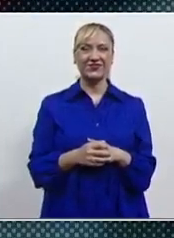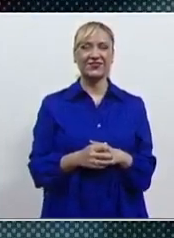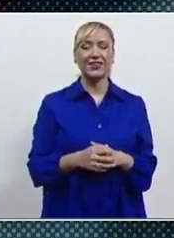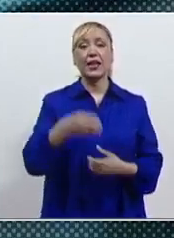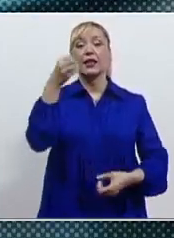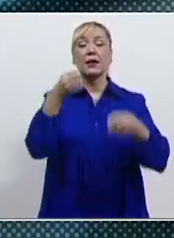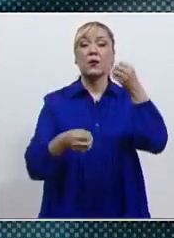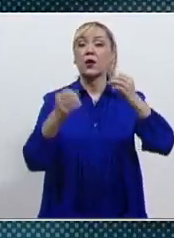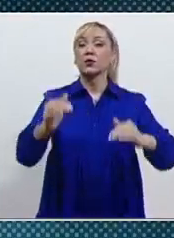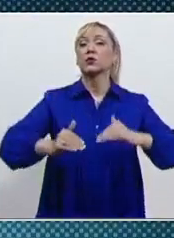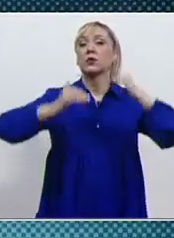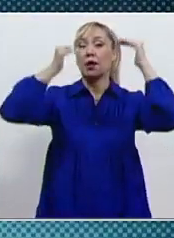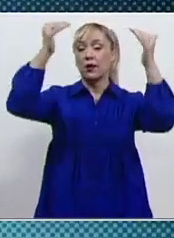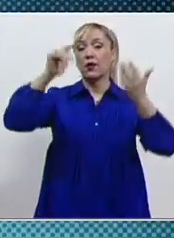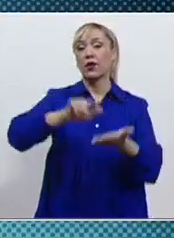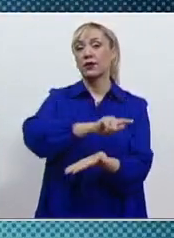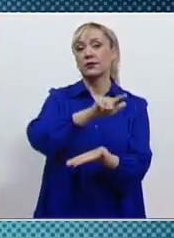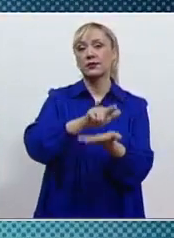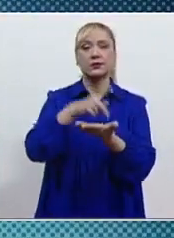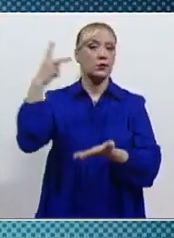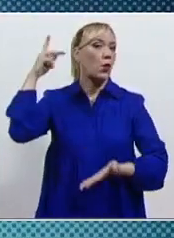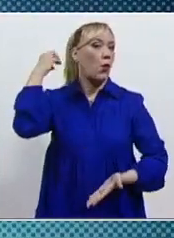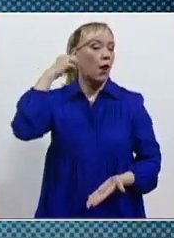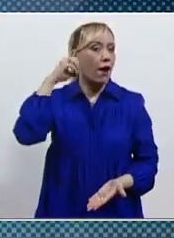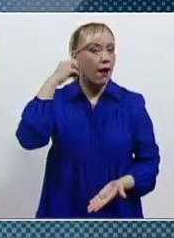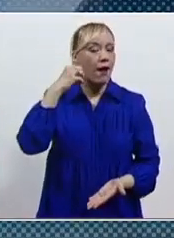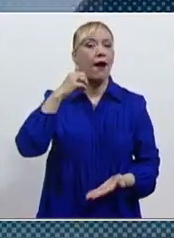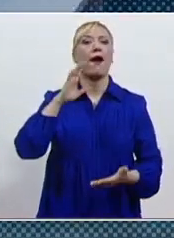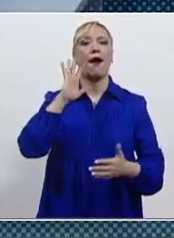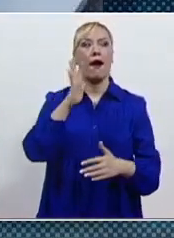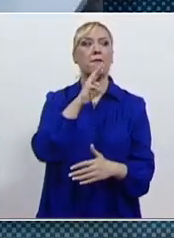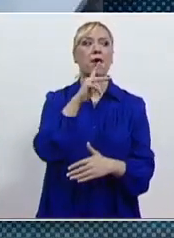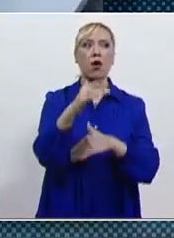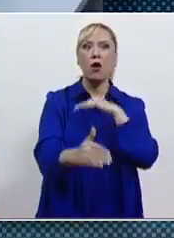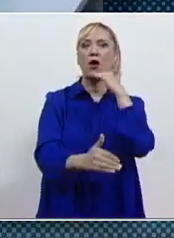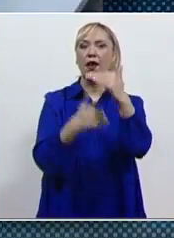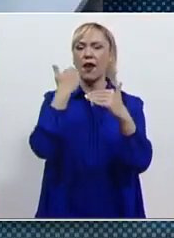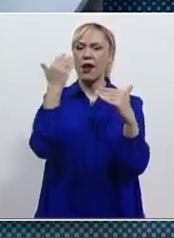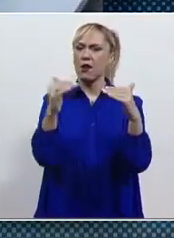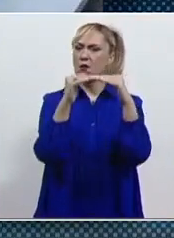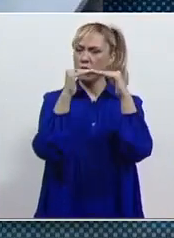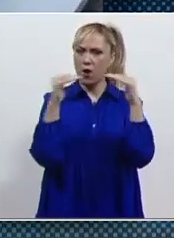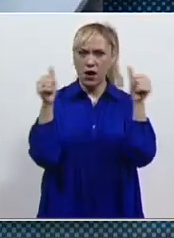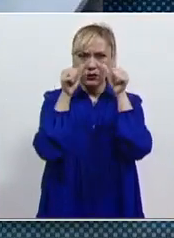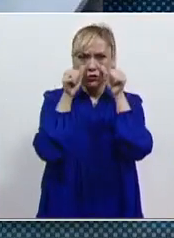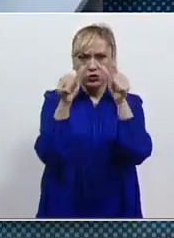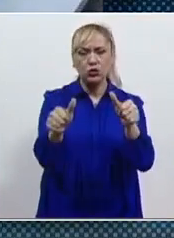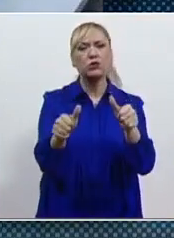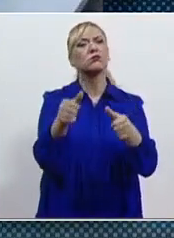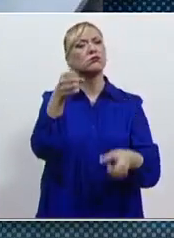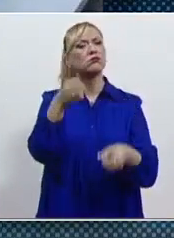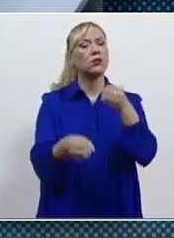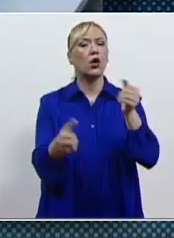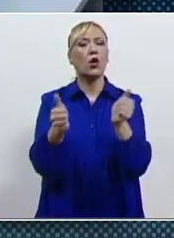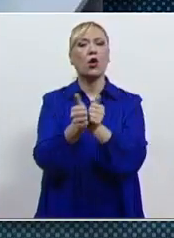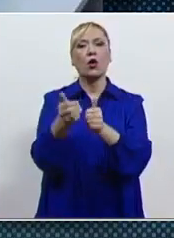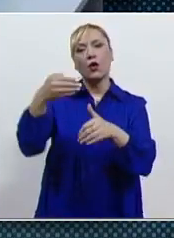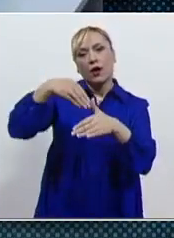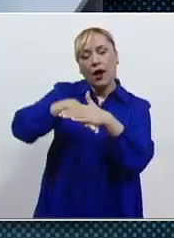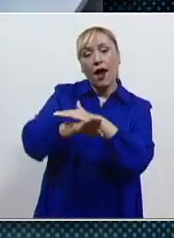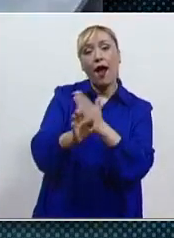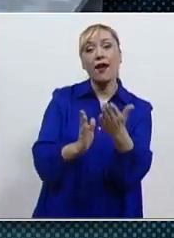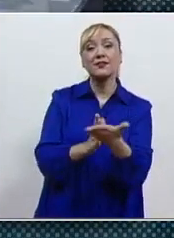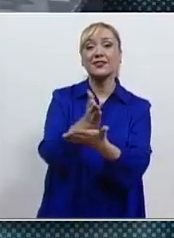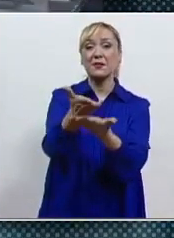El Tribunal Superior de Justicia del Estado de Oaxaca avanza hacia un acceso igualitario a la justicia a través de la Sala de